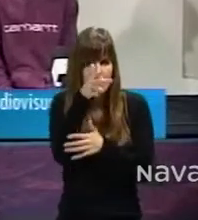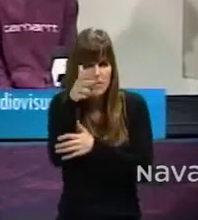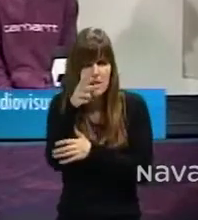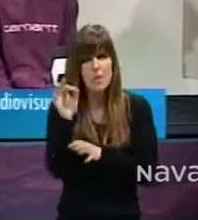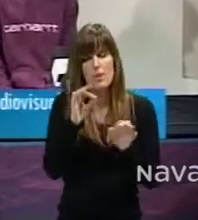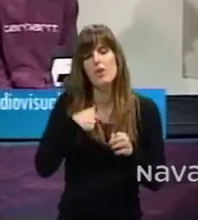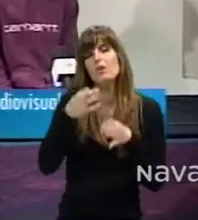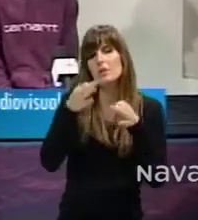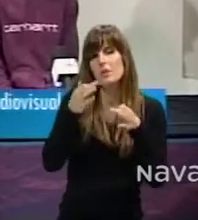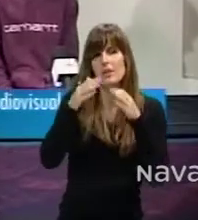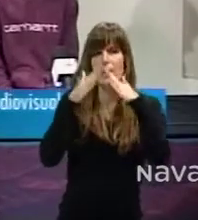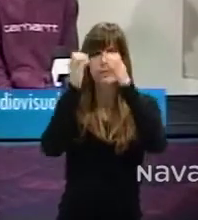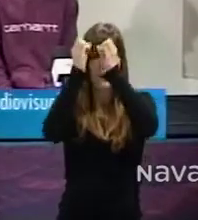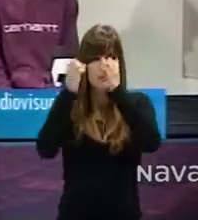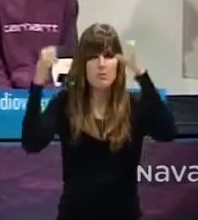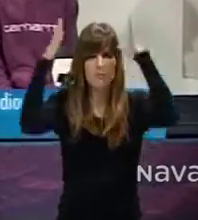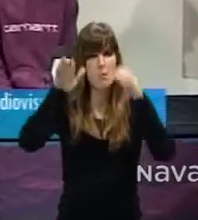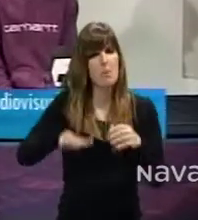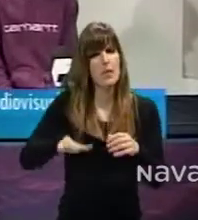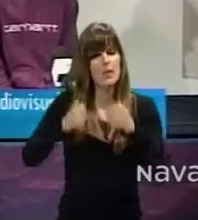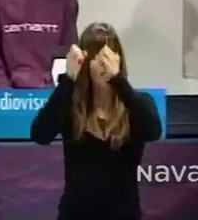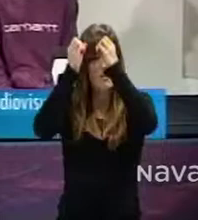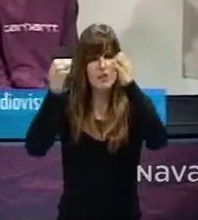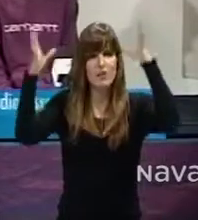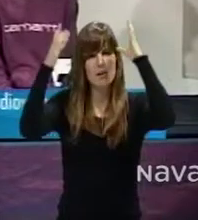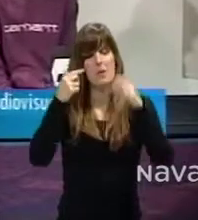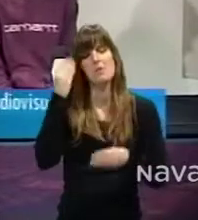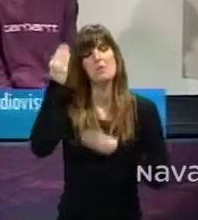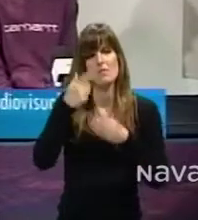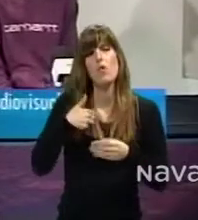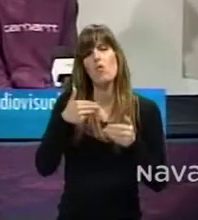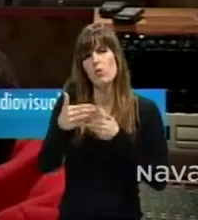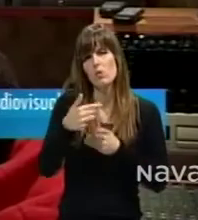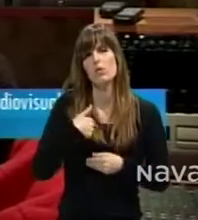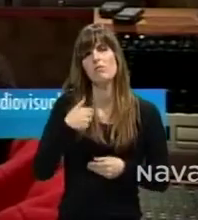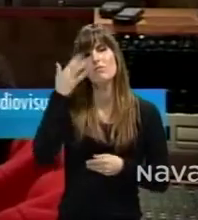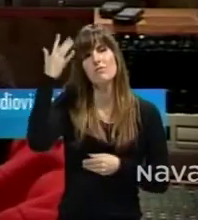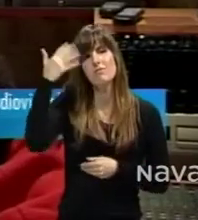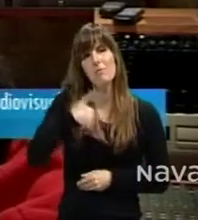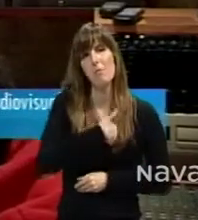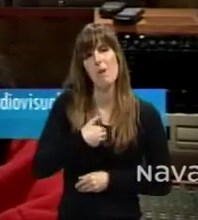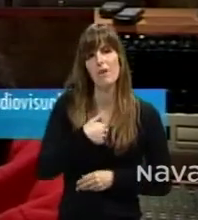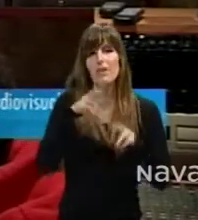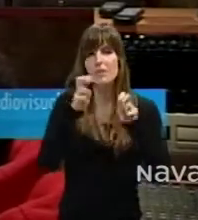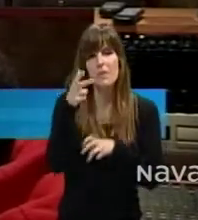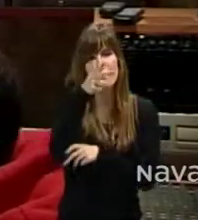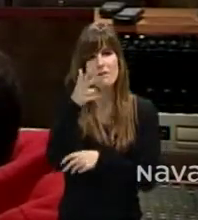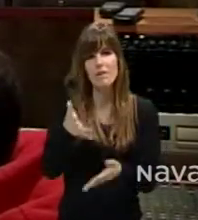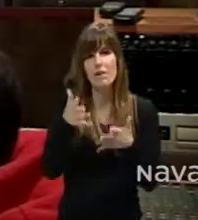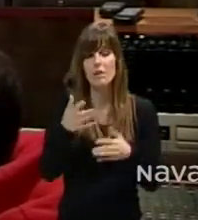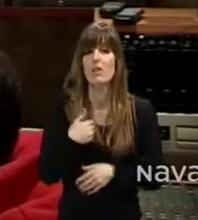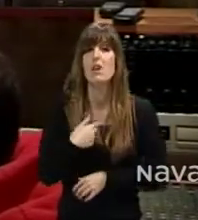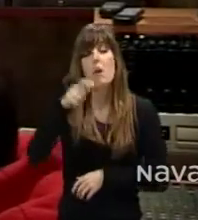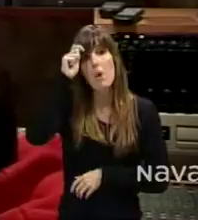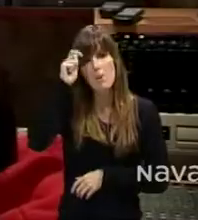en plan en casa cuando era pequeño y así, pues viéndome y de mayor me gustaría hacer o dedicarme a eso. Pamplona me